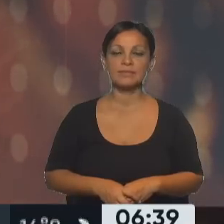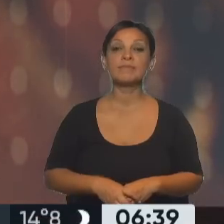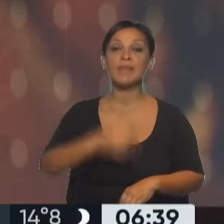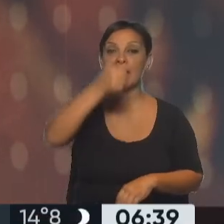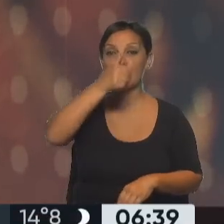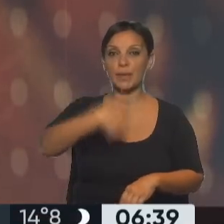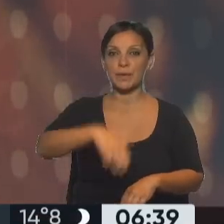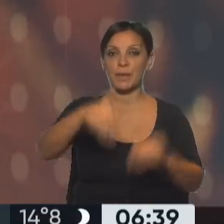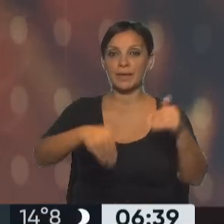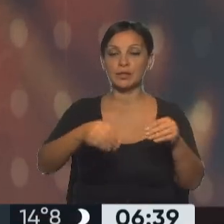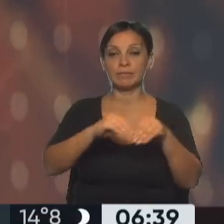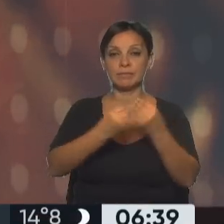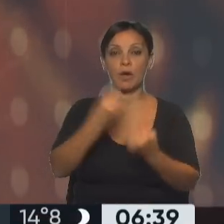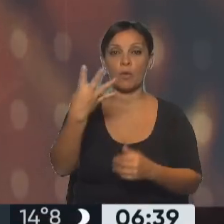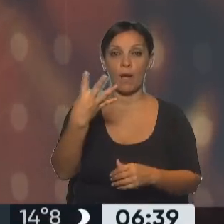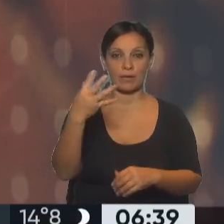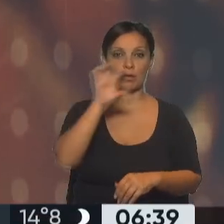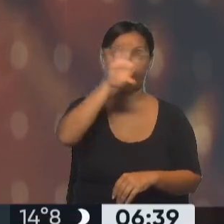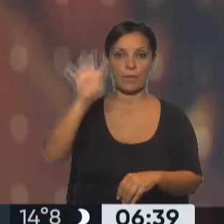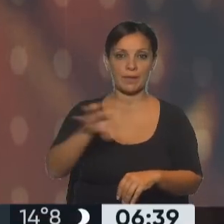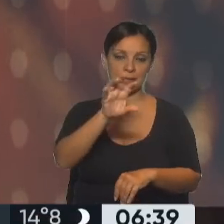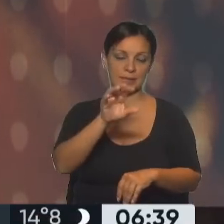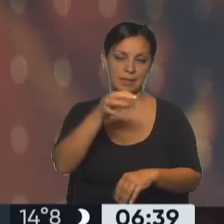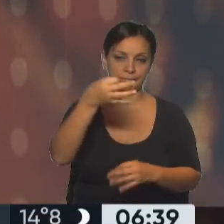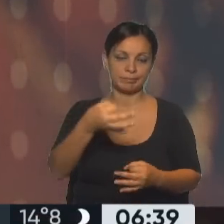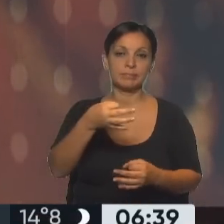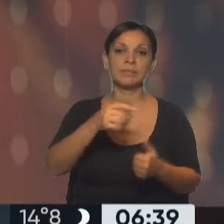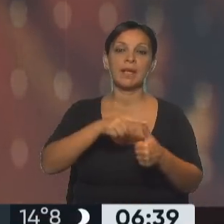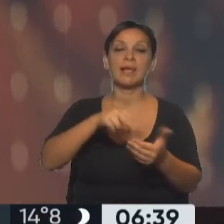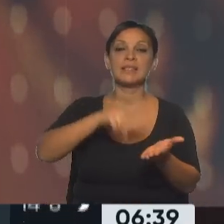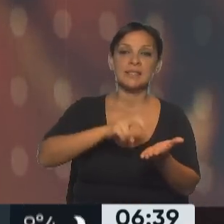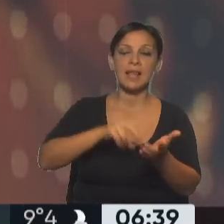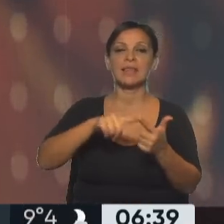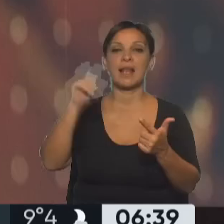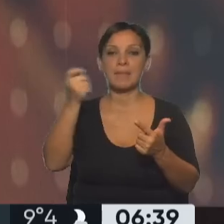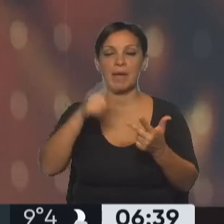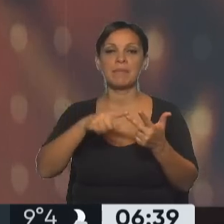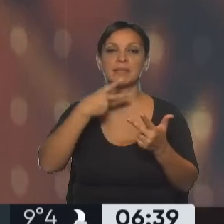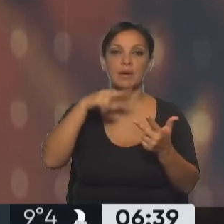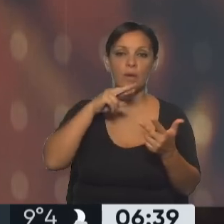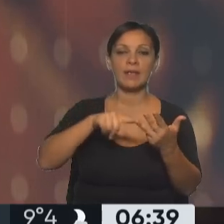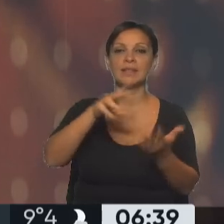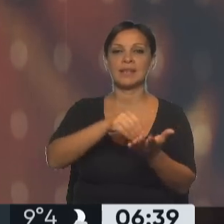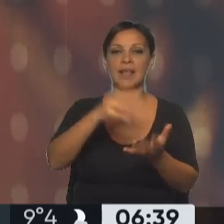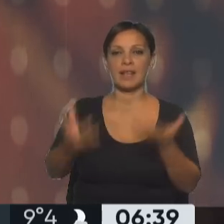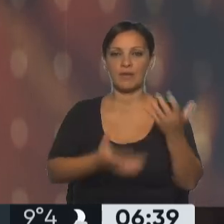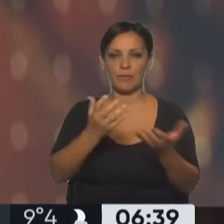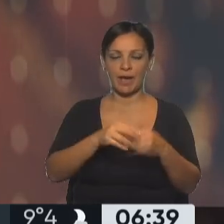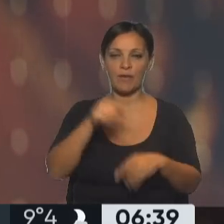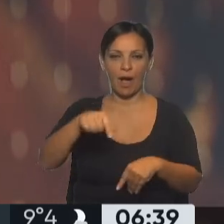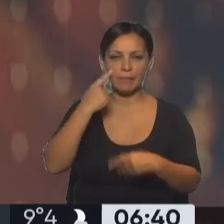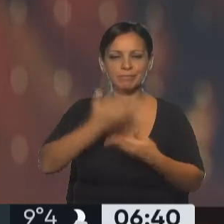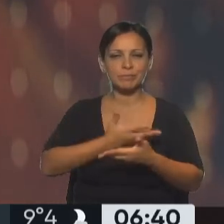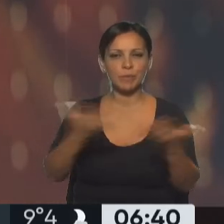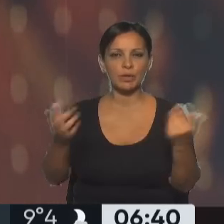domingo de elecciones porque son cuatro provincias donde se va a los comicios. Salta, La Pampa, San Juan y Tierra del Fuego. Ya mismo recorremos con ustedes cada